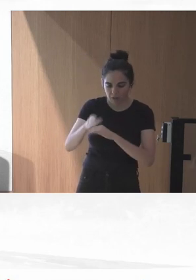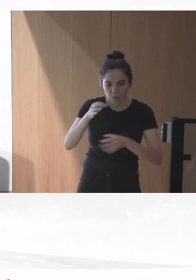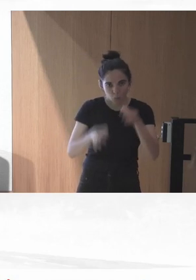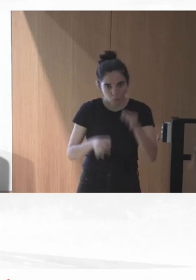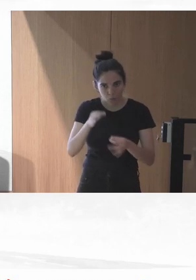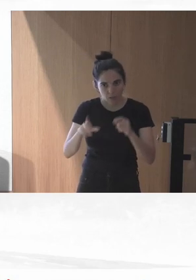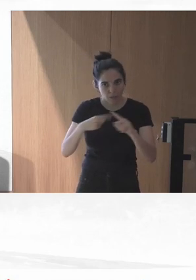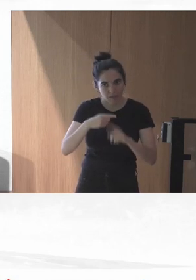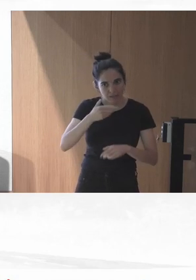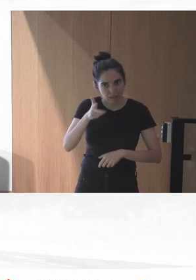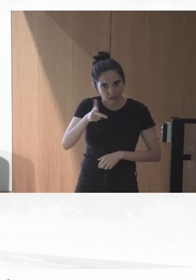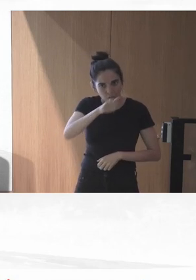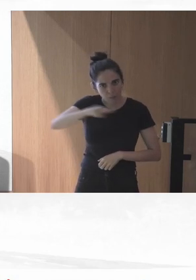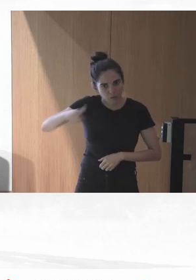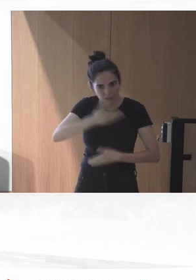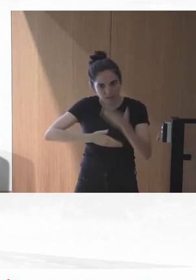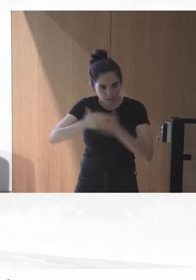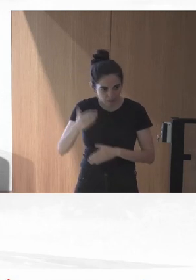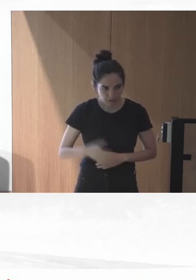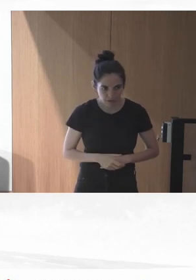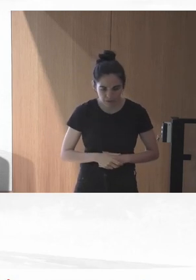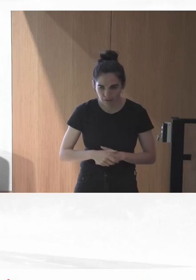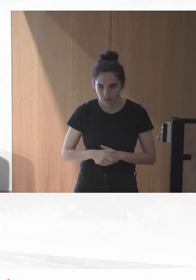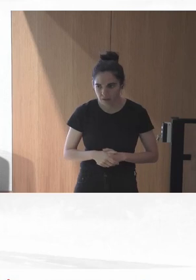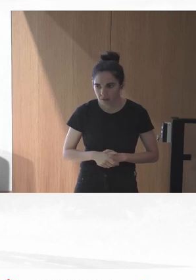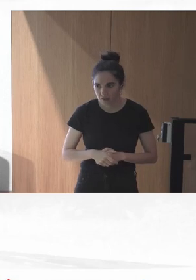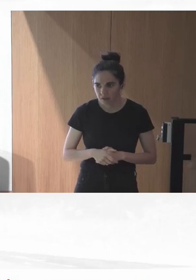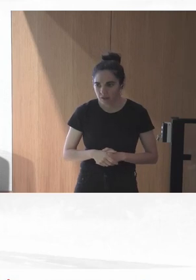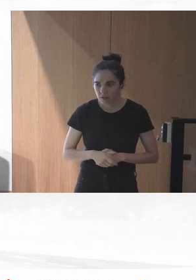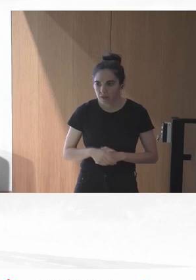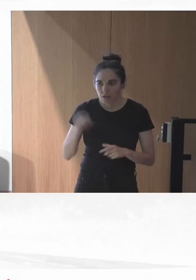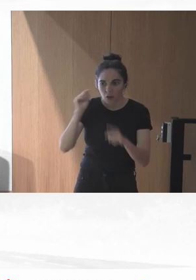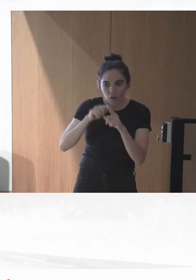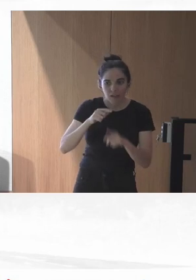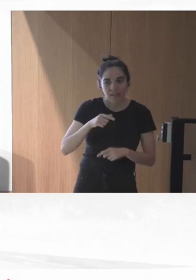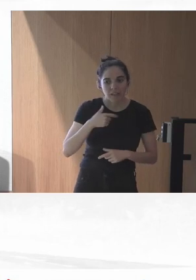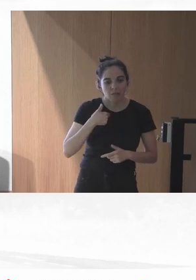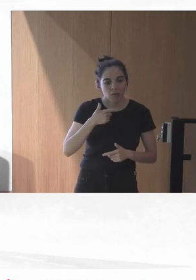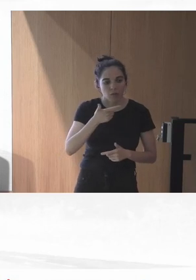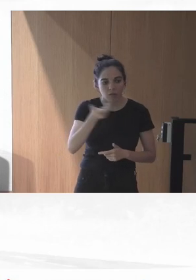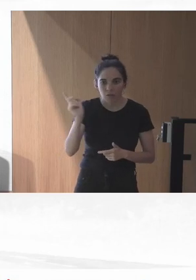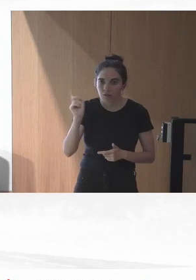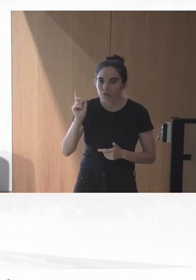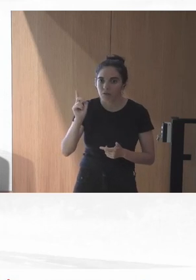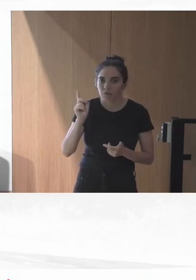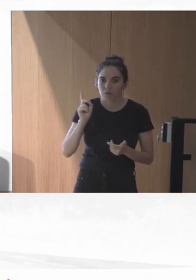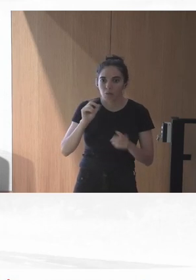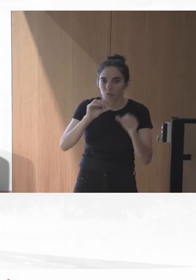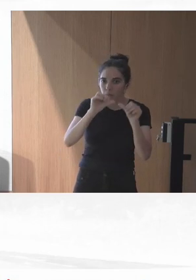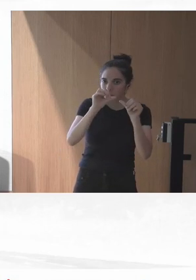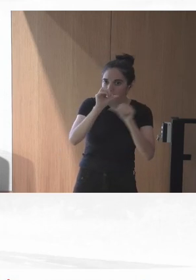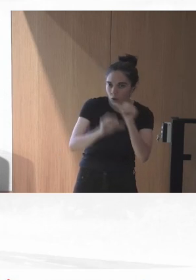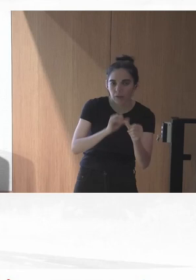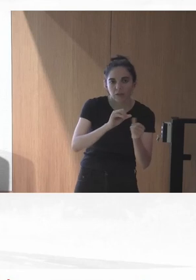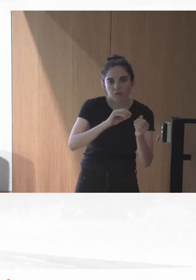los discapacitados, tratando de que los sistemas jurídicos y judiciales se ajusten a los requisitos